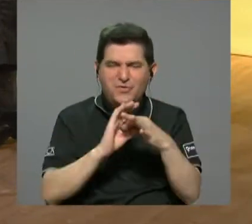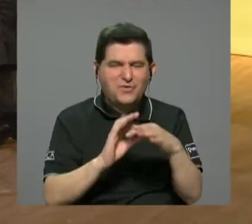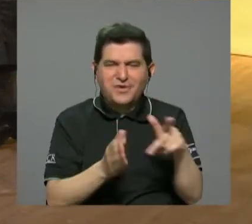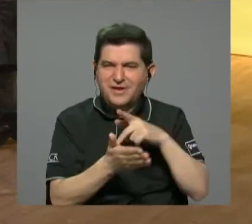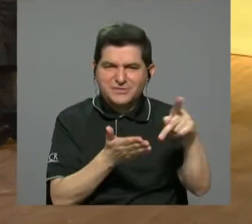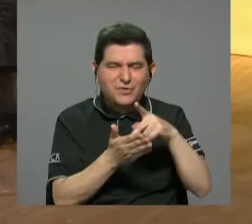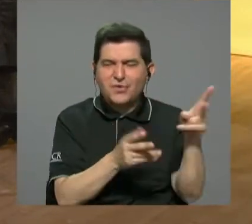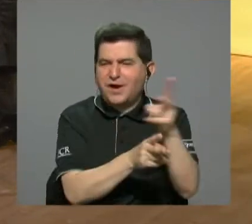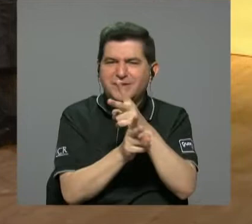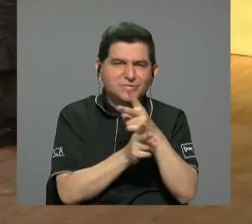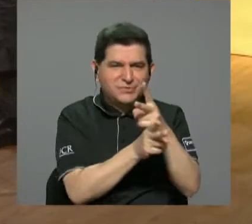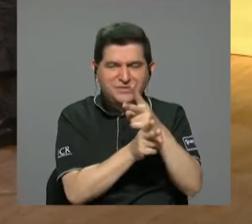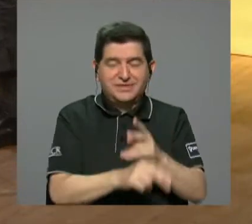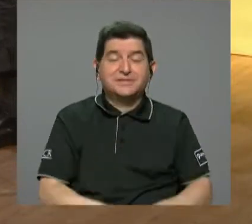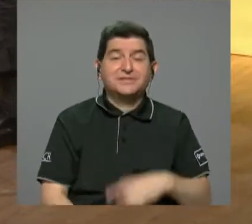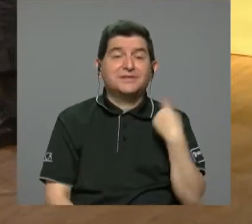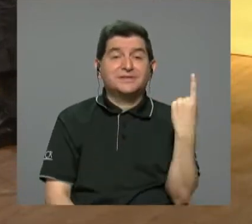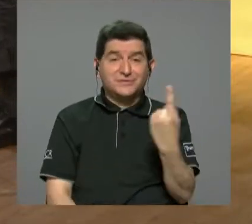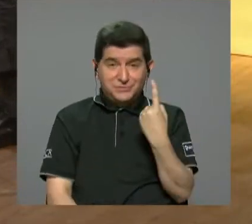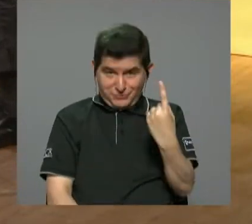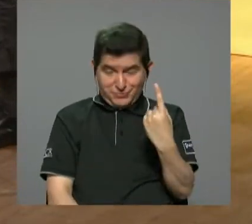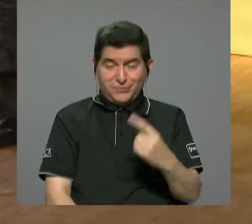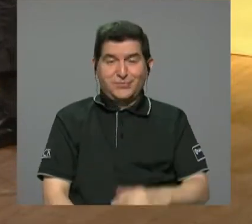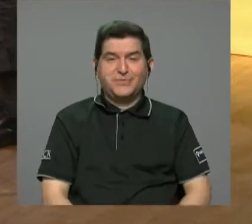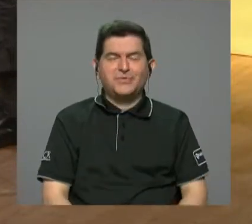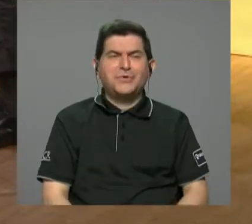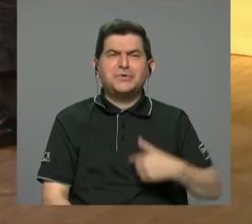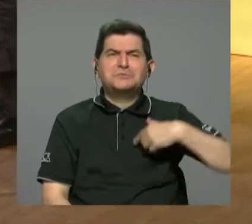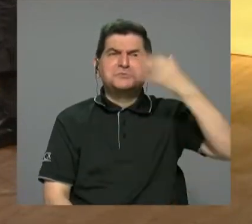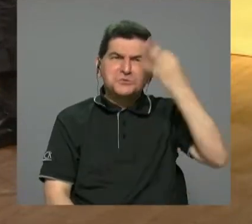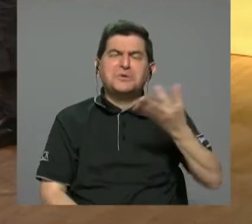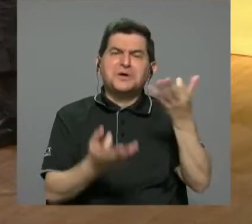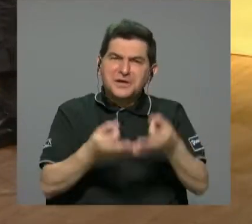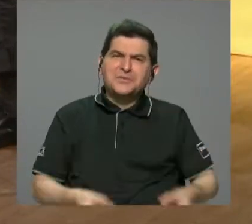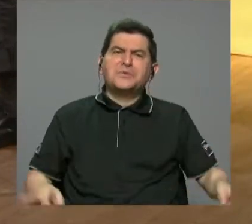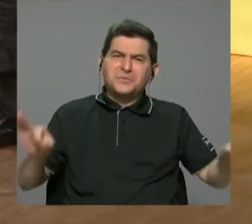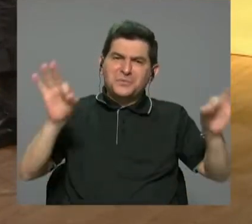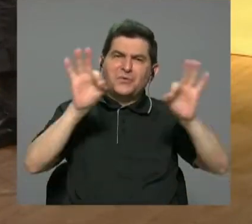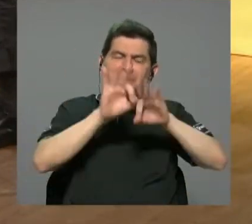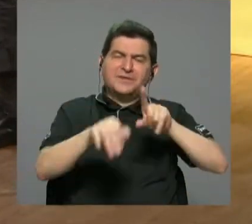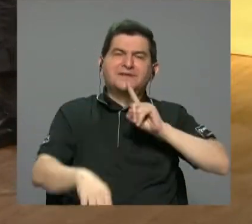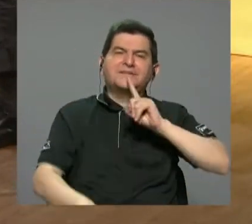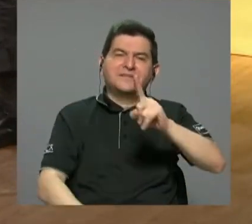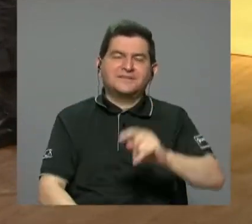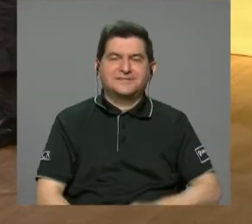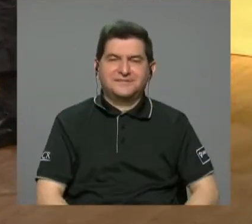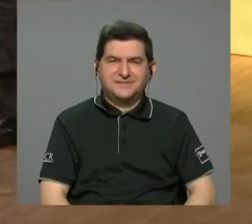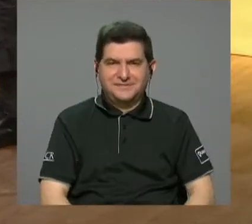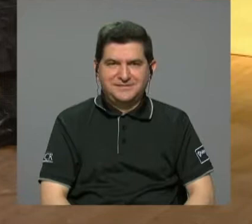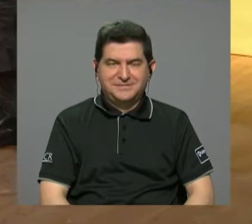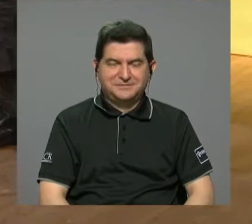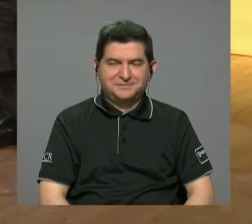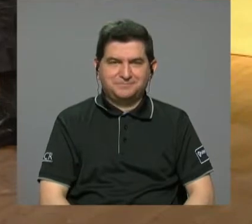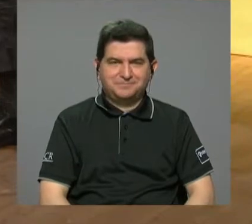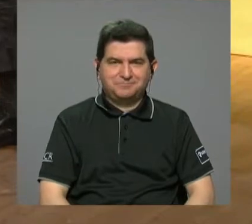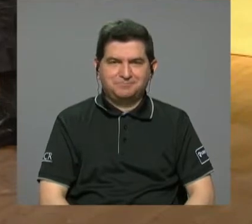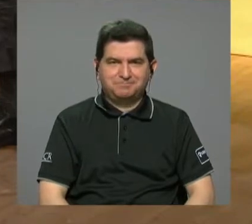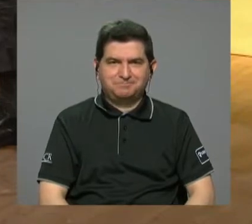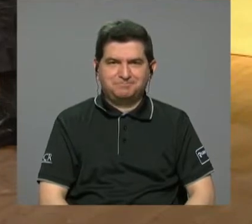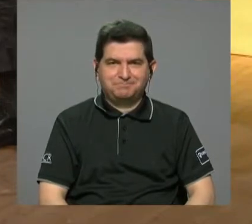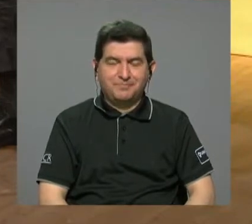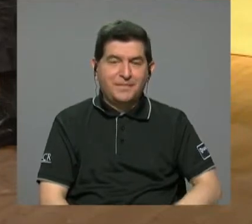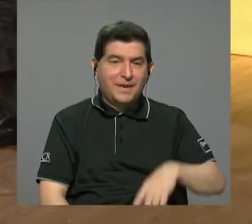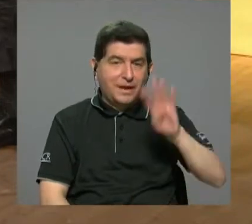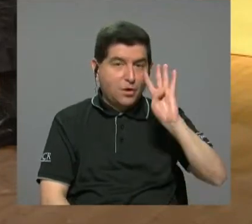las superintendencias. Solamente me parece importante mencionar que las